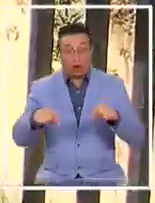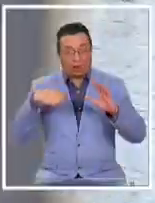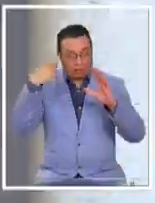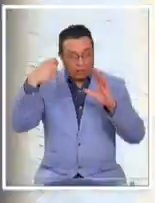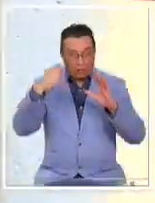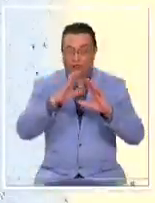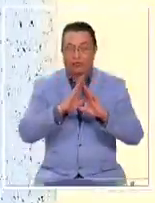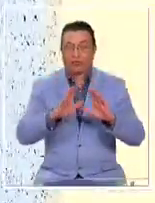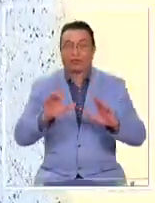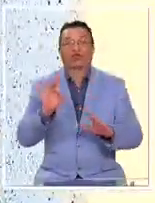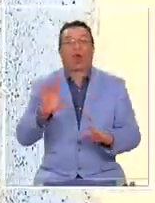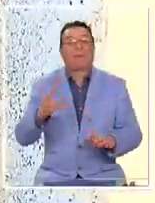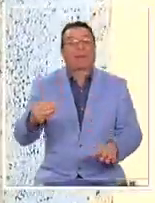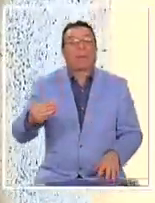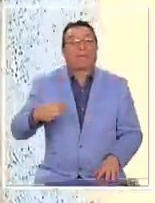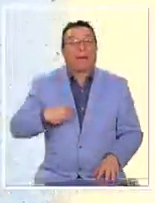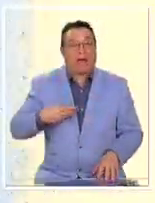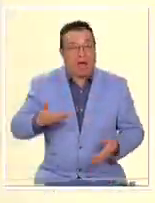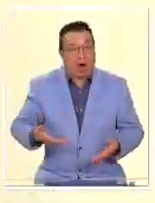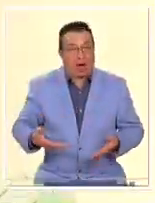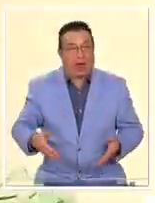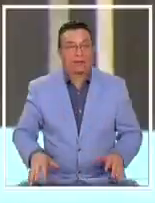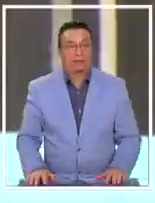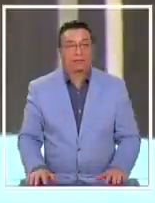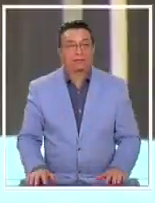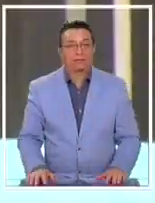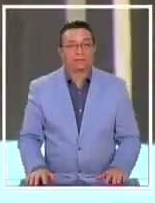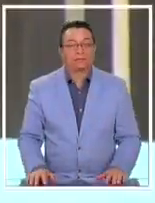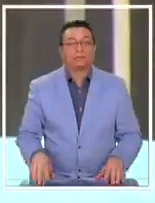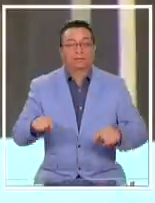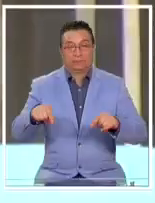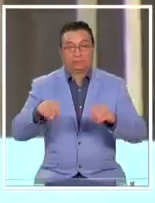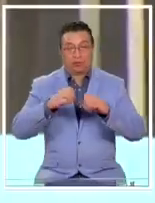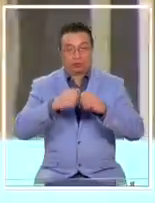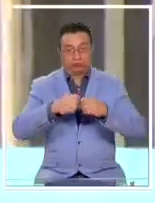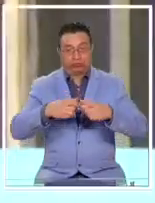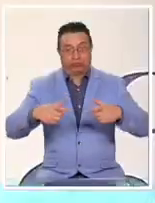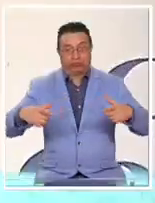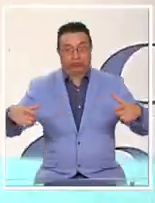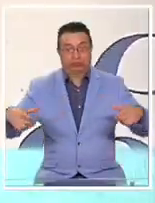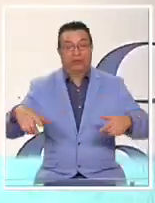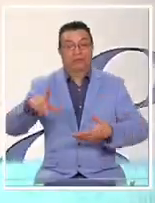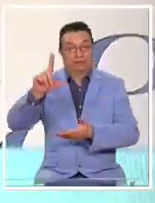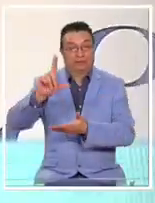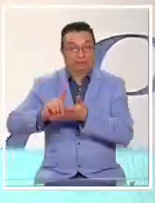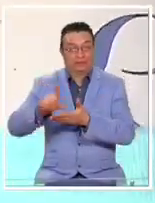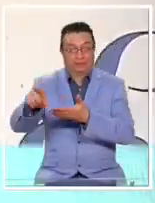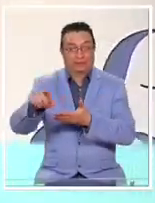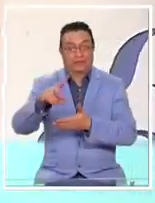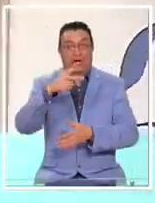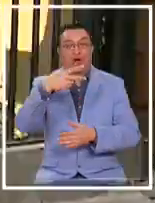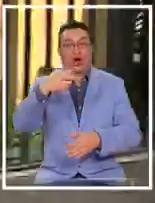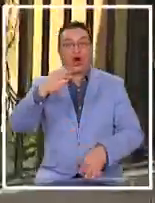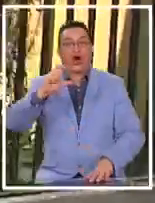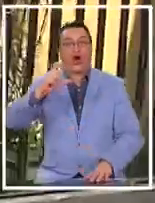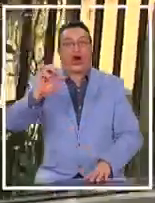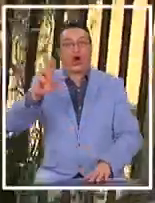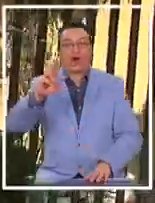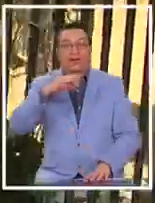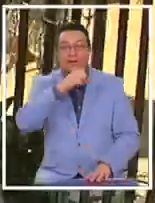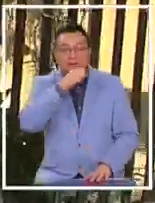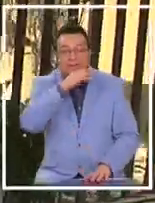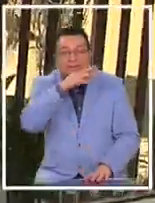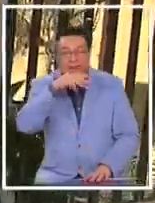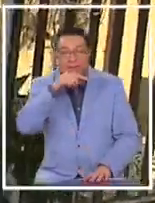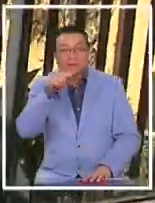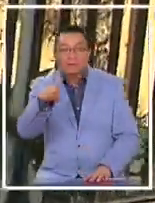videos, solo hay tristeza. Hay un brote en una residencia de larga estadía de adultos mayores que fue un caso